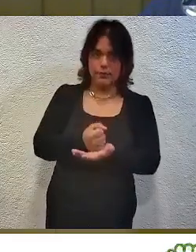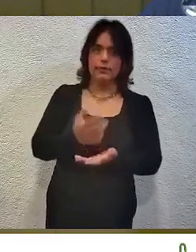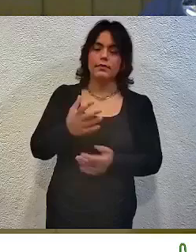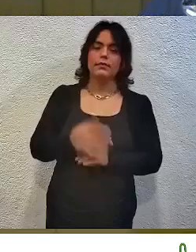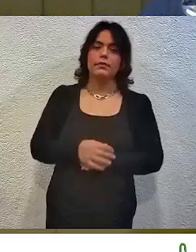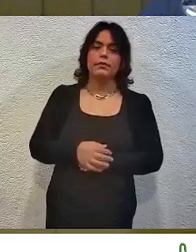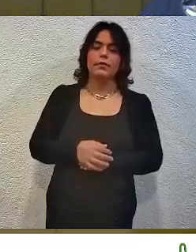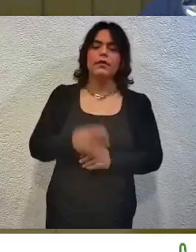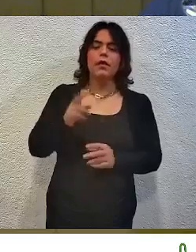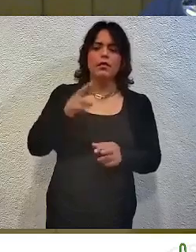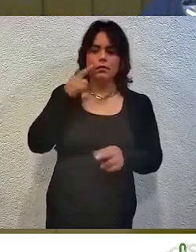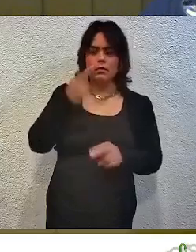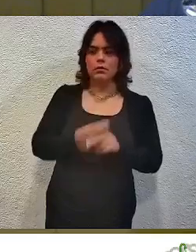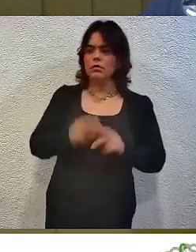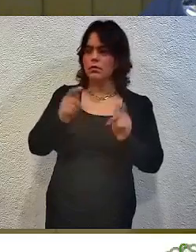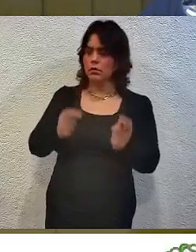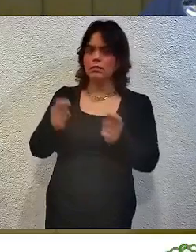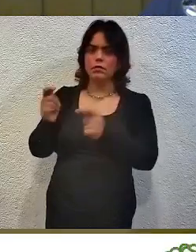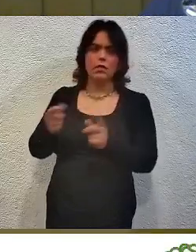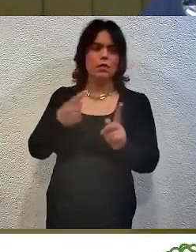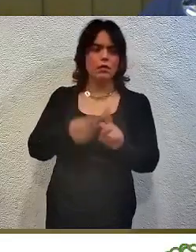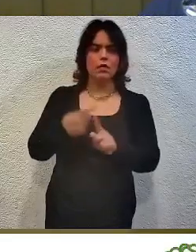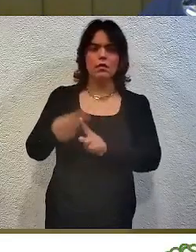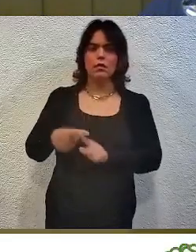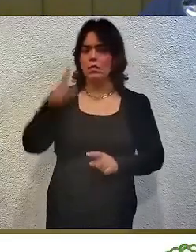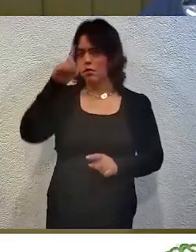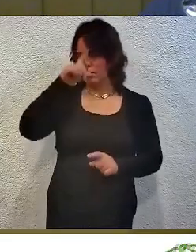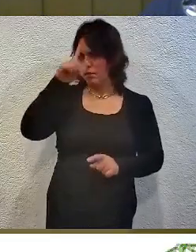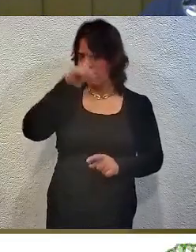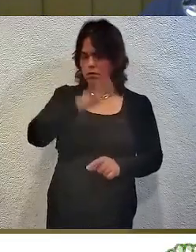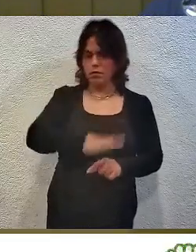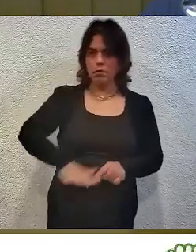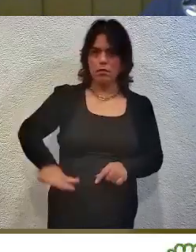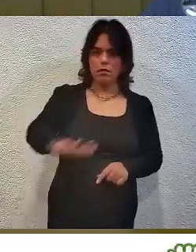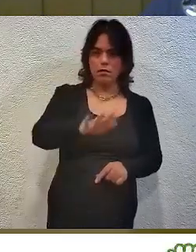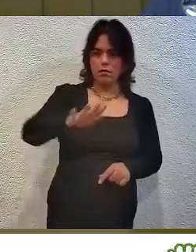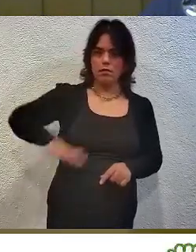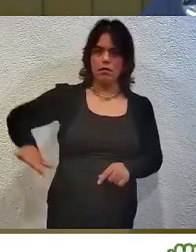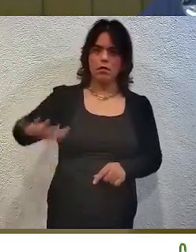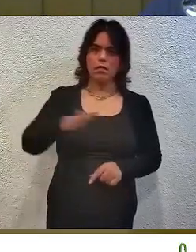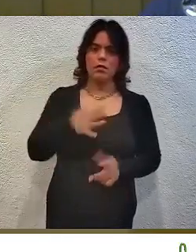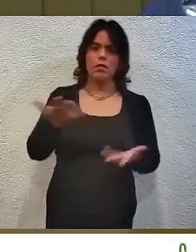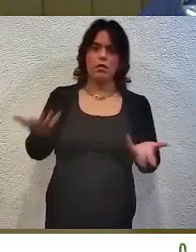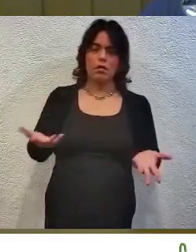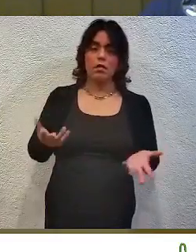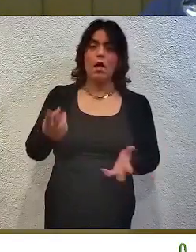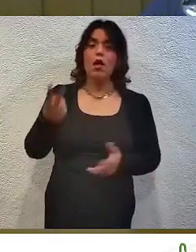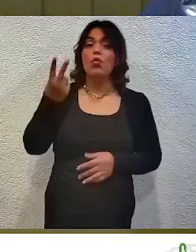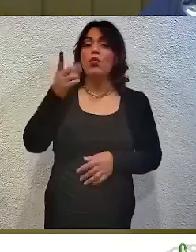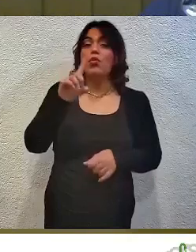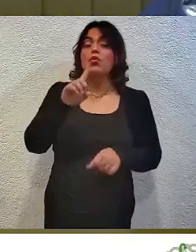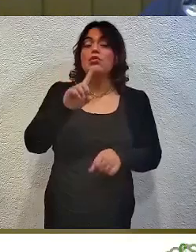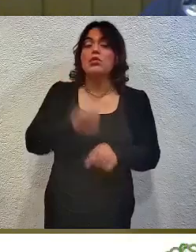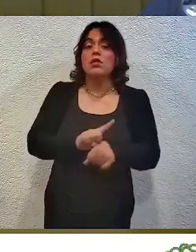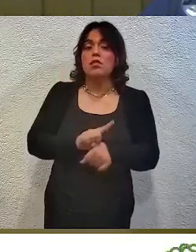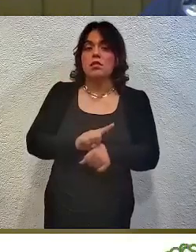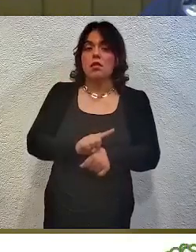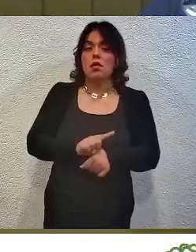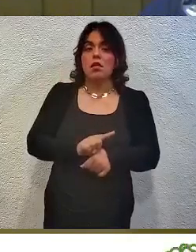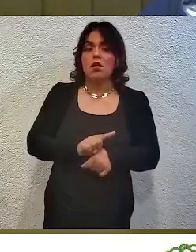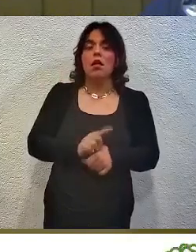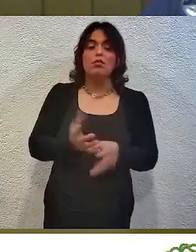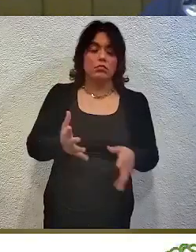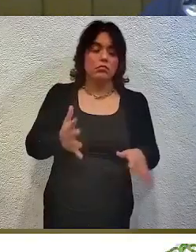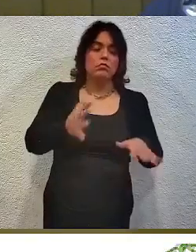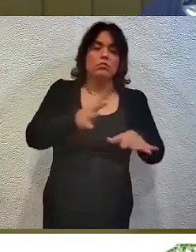de responsabilidades a las que están sujetas los consejeros distritales son al menos en dos vías, en la vía administrativa y en la vía